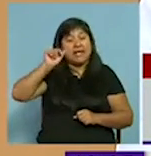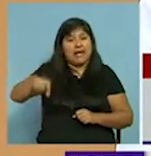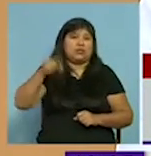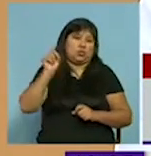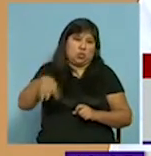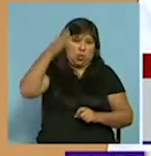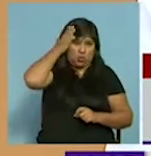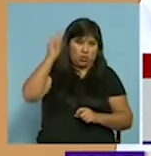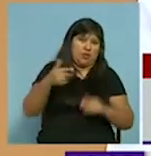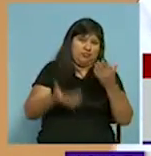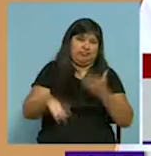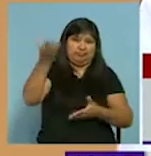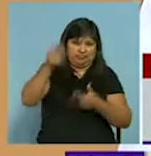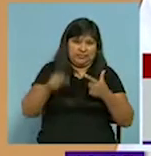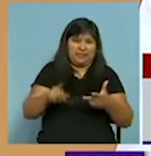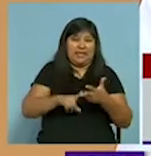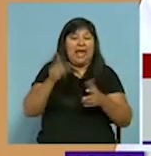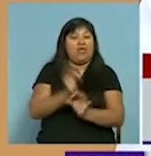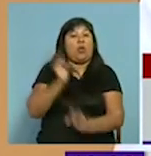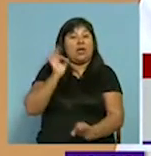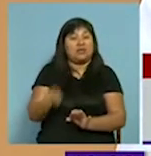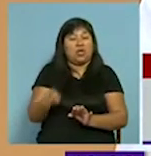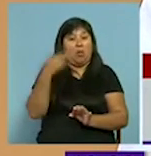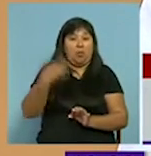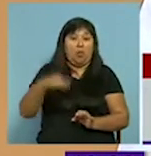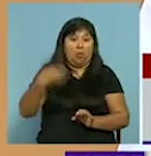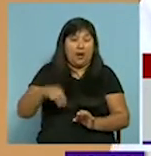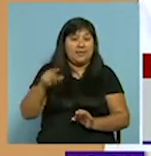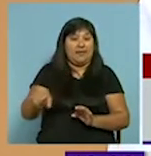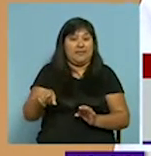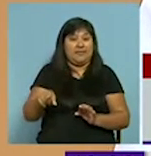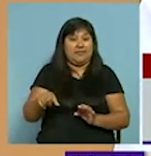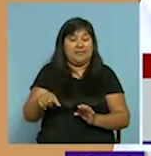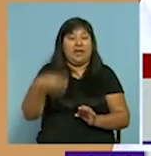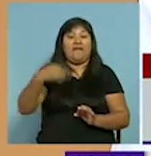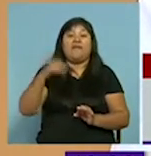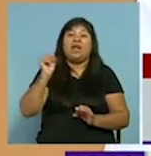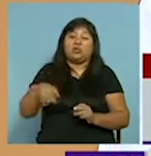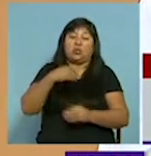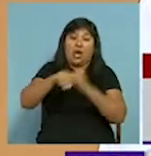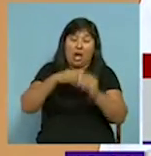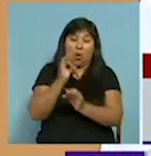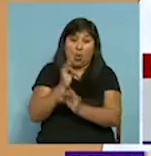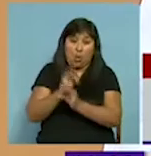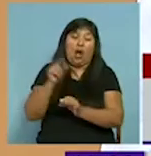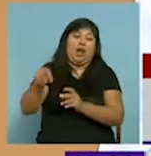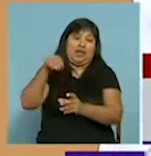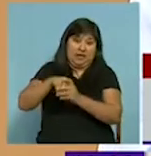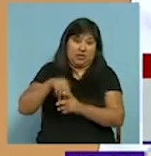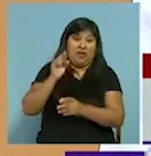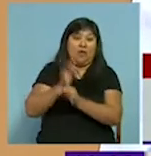muy importante donde la educación es muy buena tanto en la familia como en las escuelas se ha podido desarrollar